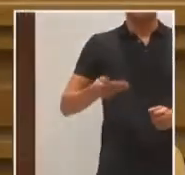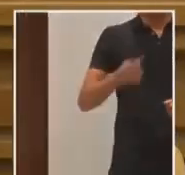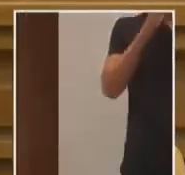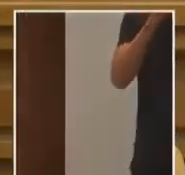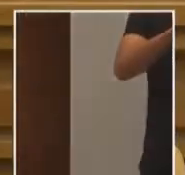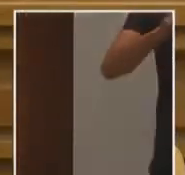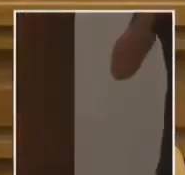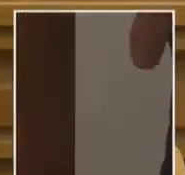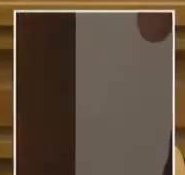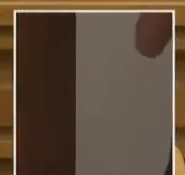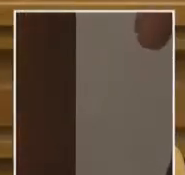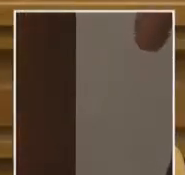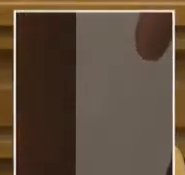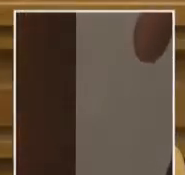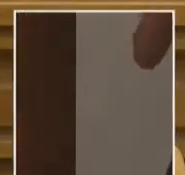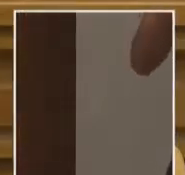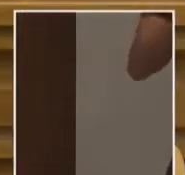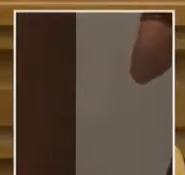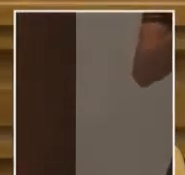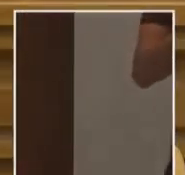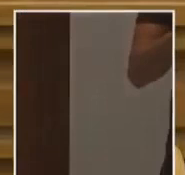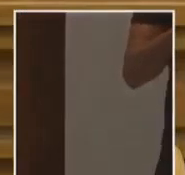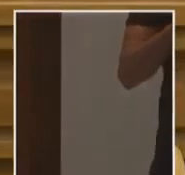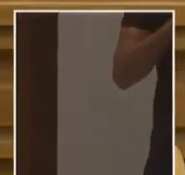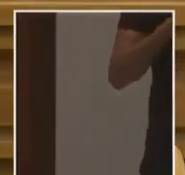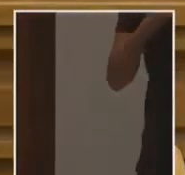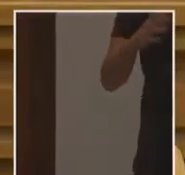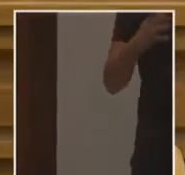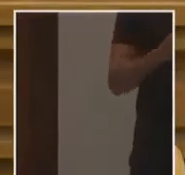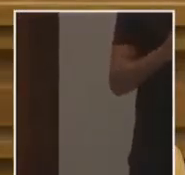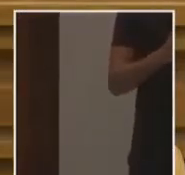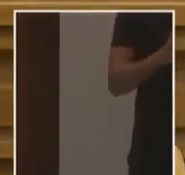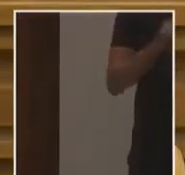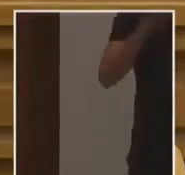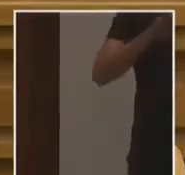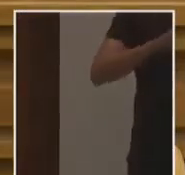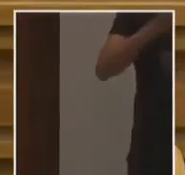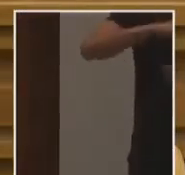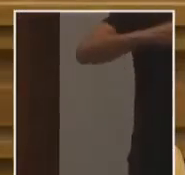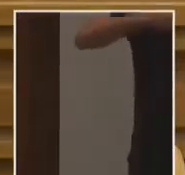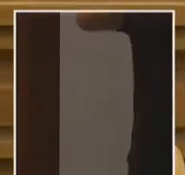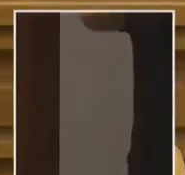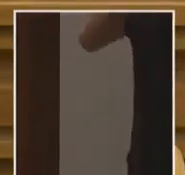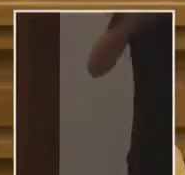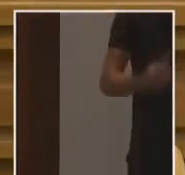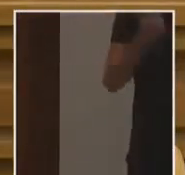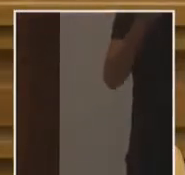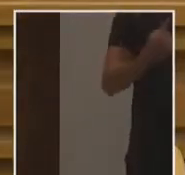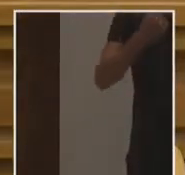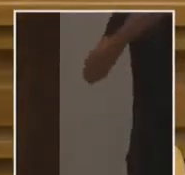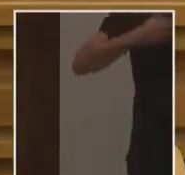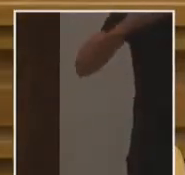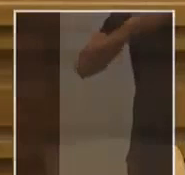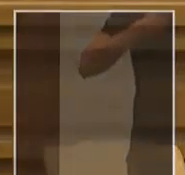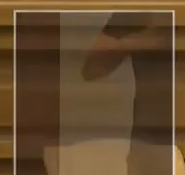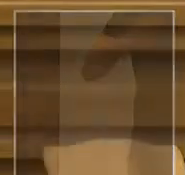se puede hacer casi de todo sin necesidad de dar cuenta pues no realmente lo estamos contando todos de hecho incluso yo sé que a veces molesta la cantidad de cosas que